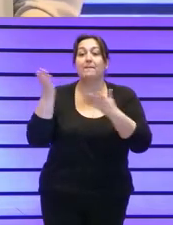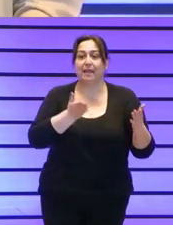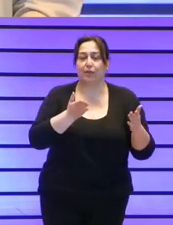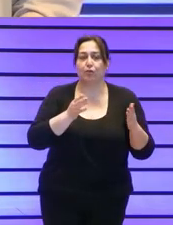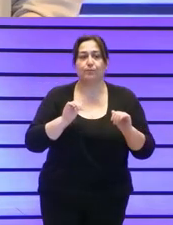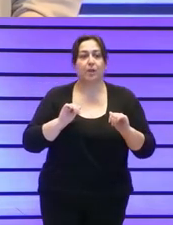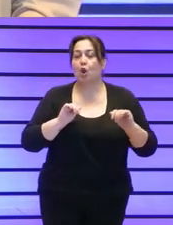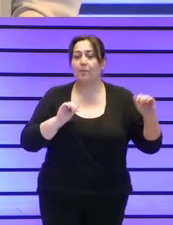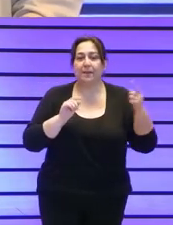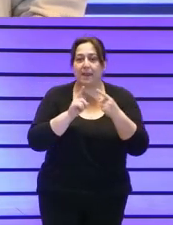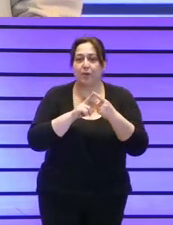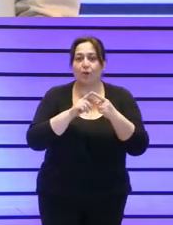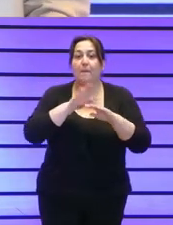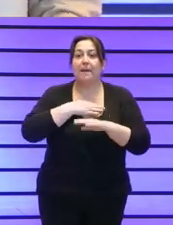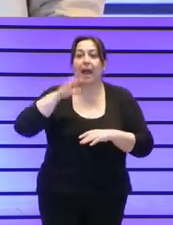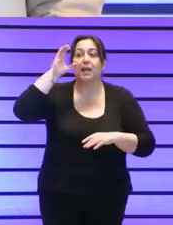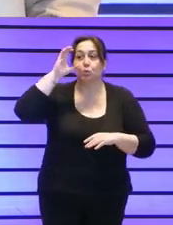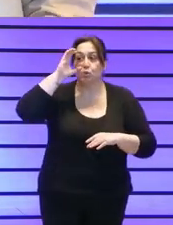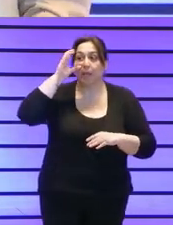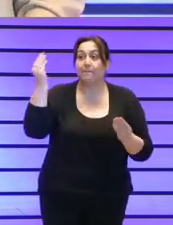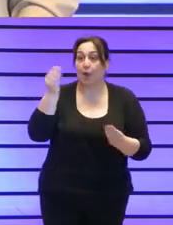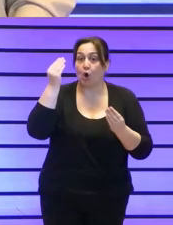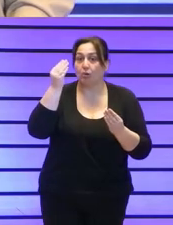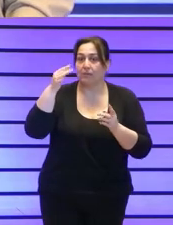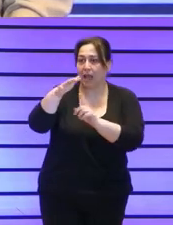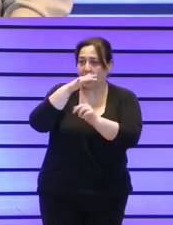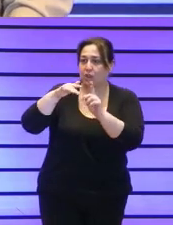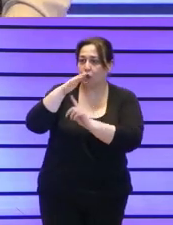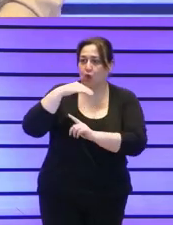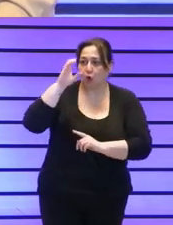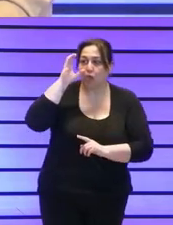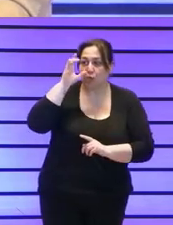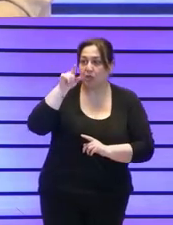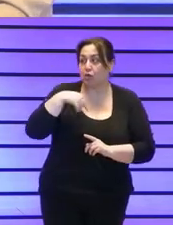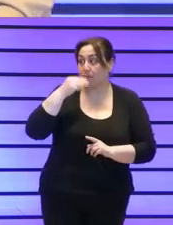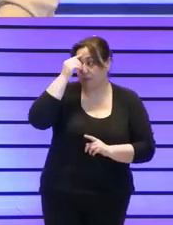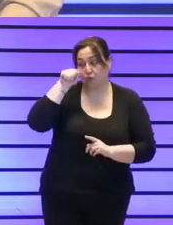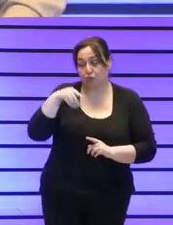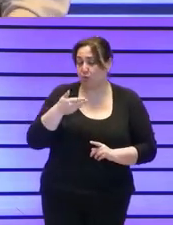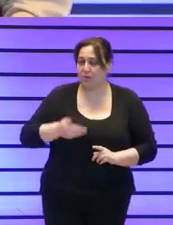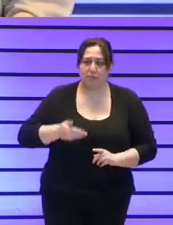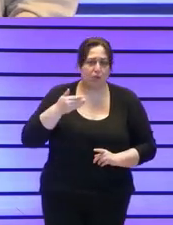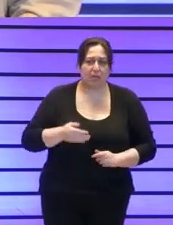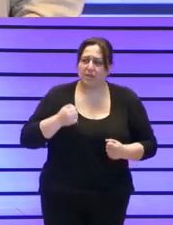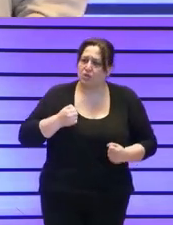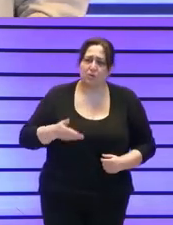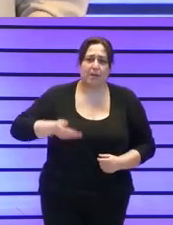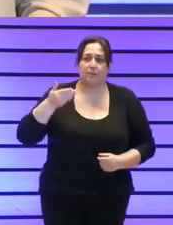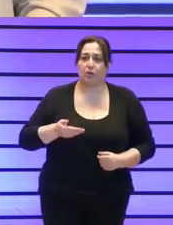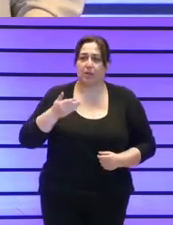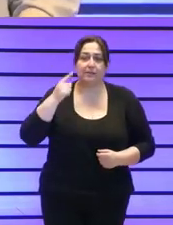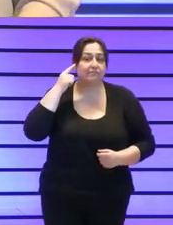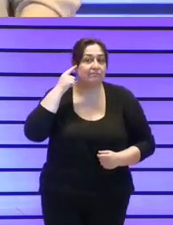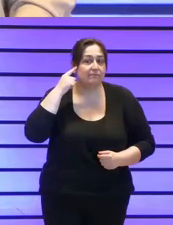lugar, a escuchar mejor al entorno, que creo que es súper importante, poner la